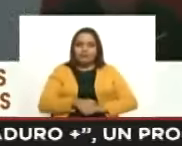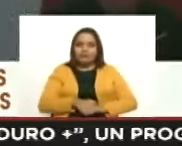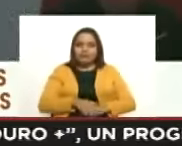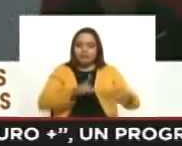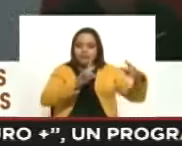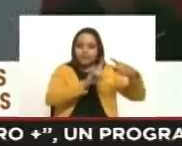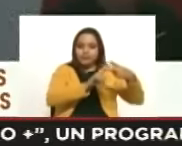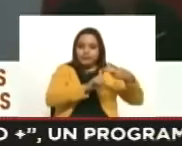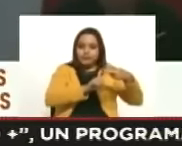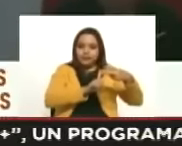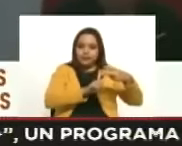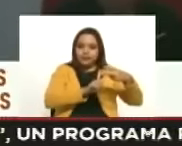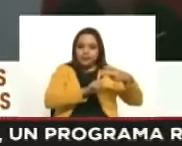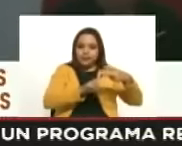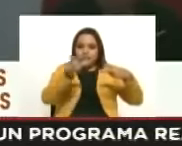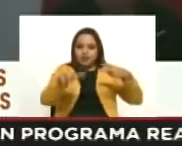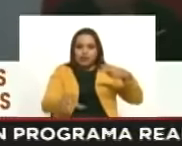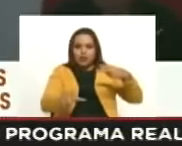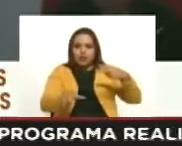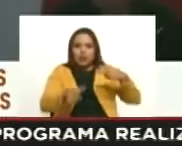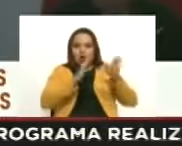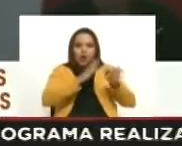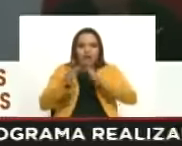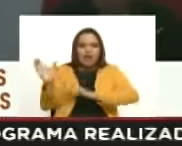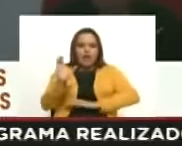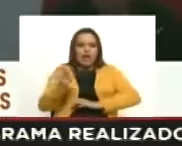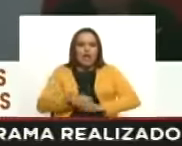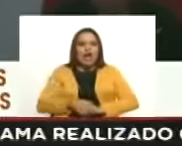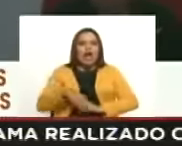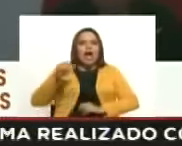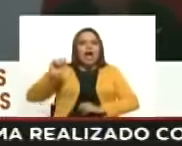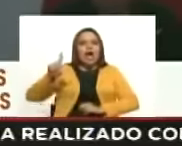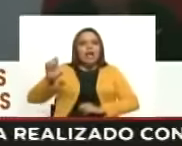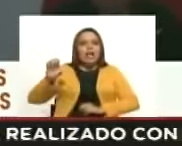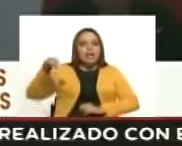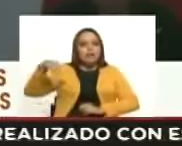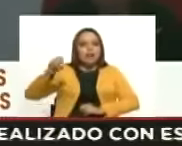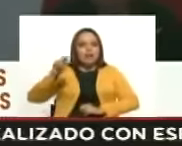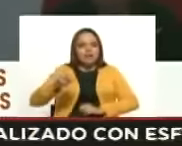por el organizador del partido en Caracas, Juan Carlos Alemán, aquí presente,